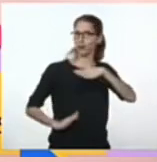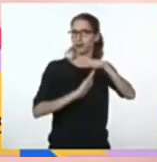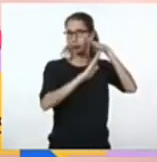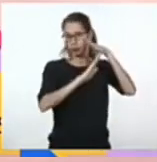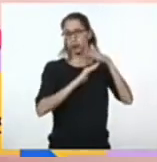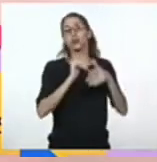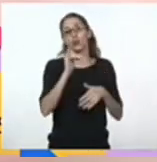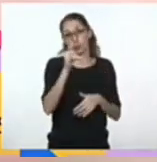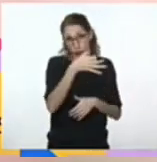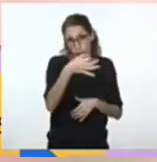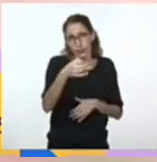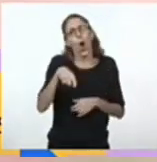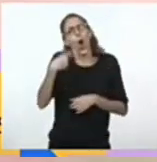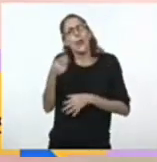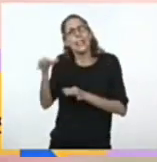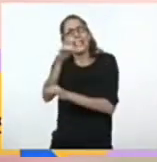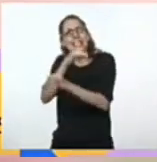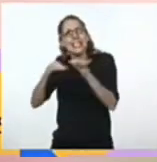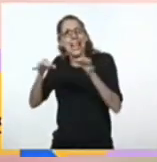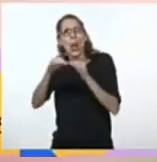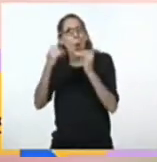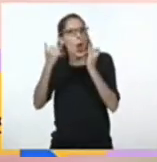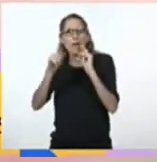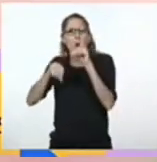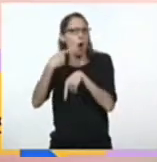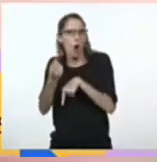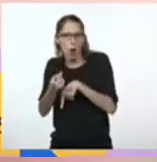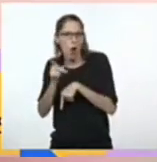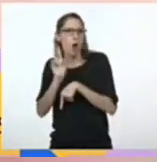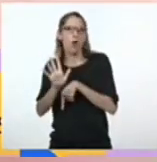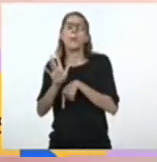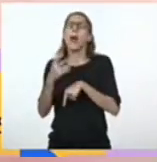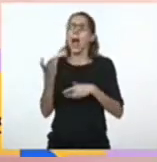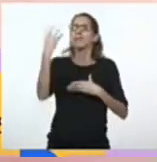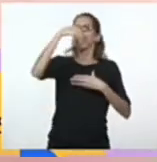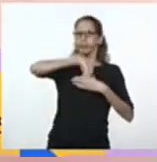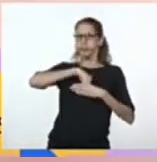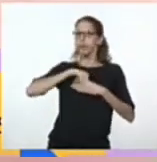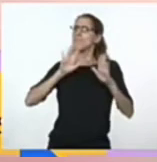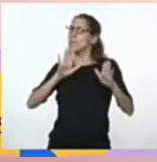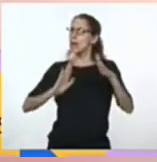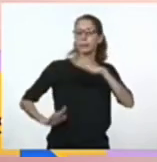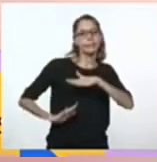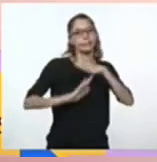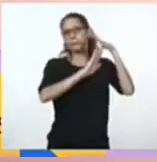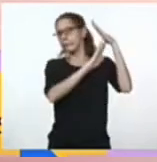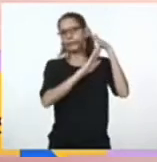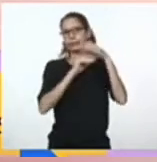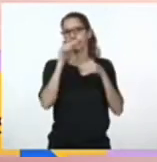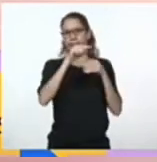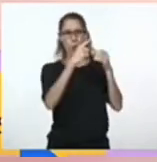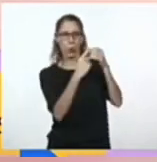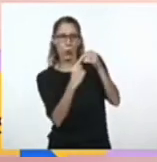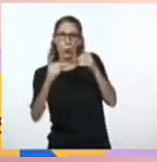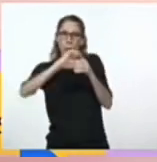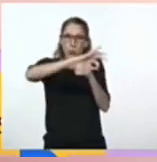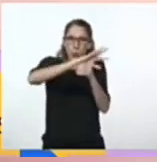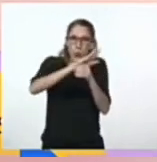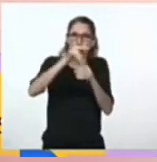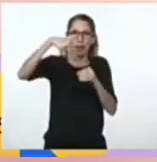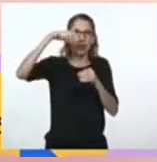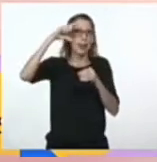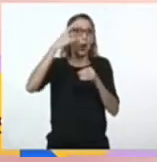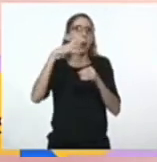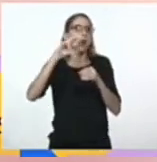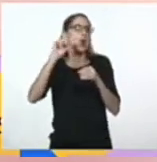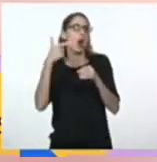otras células, que son las células de la glía también, que forman parte del sistema nervioso, pero las neuronas se llevan el estrellato. Perfecto. Así con